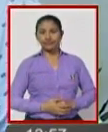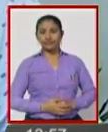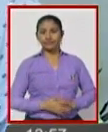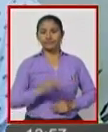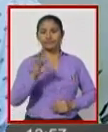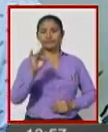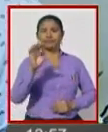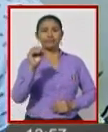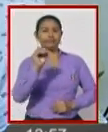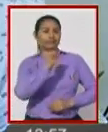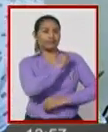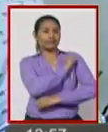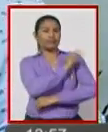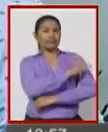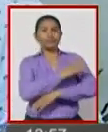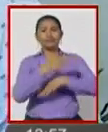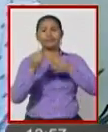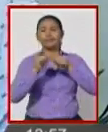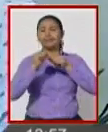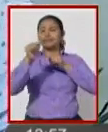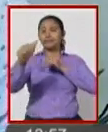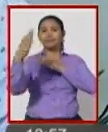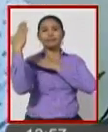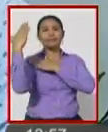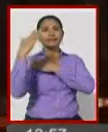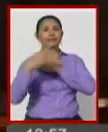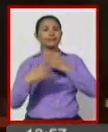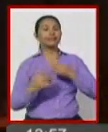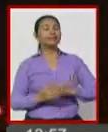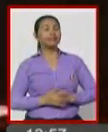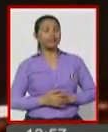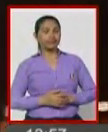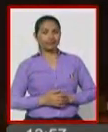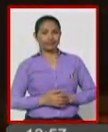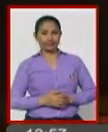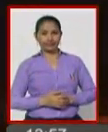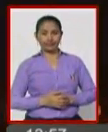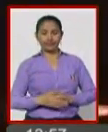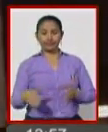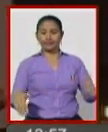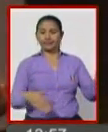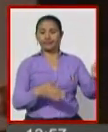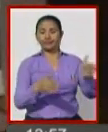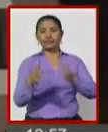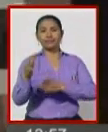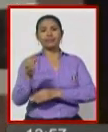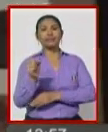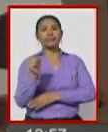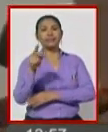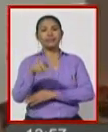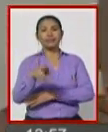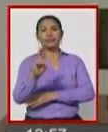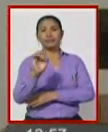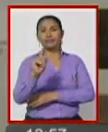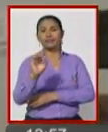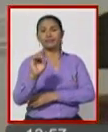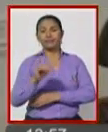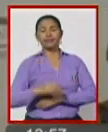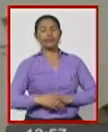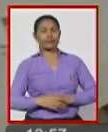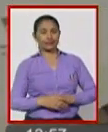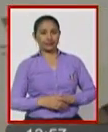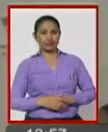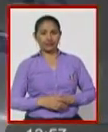80 kilómetros de Santa Cruz, por el peaje Caribe, carretera Puerto Quijarro.